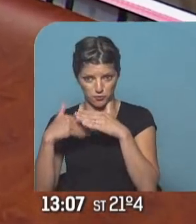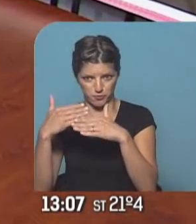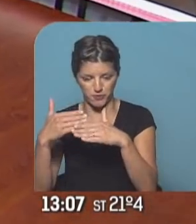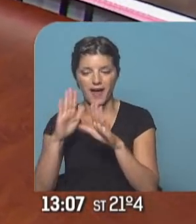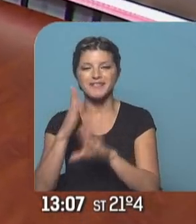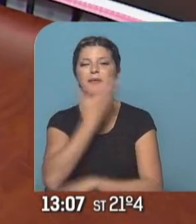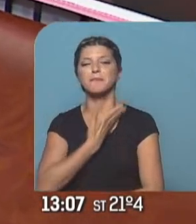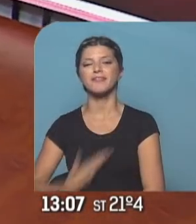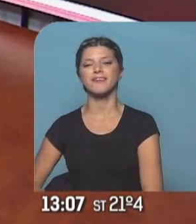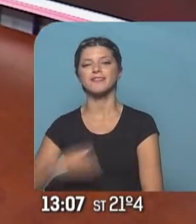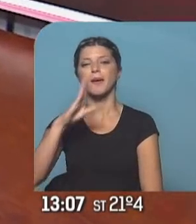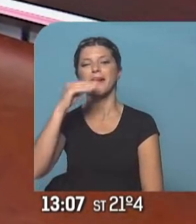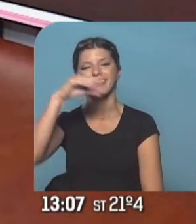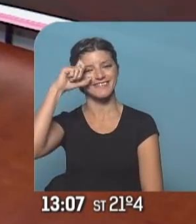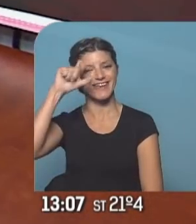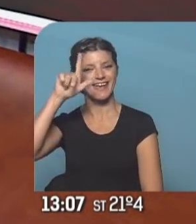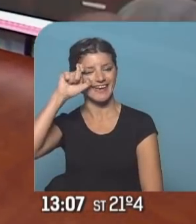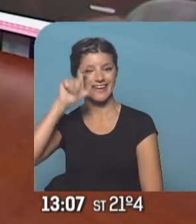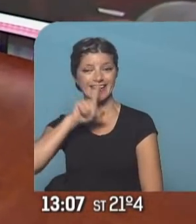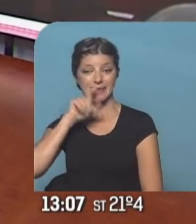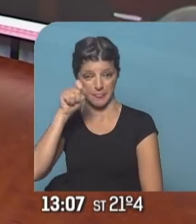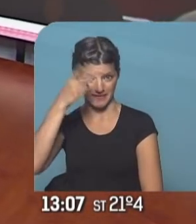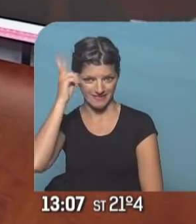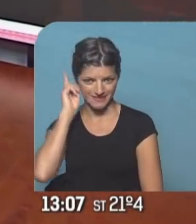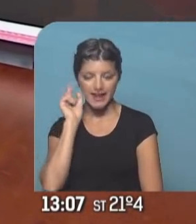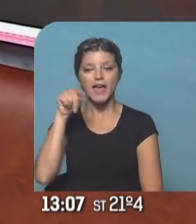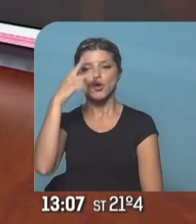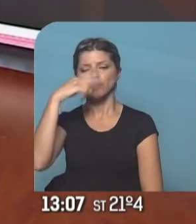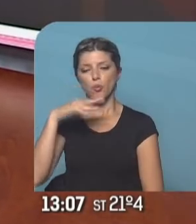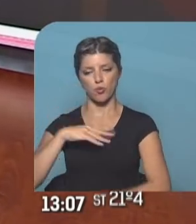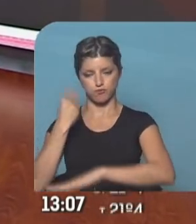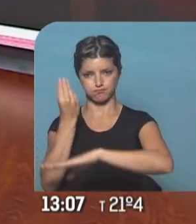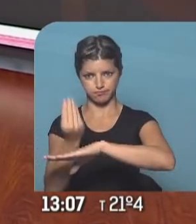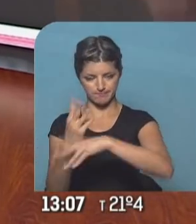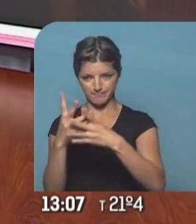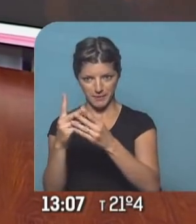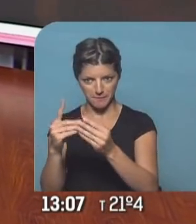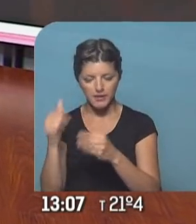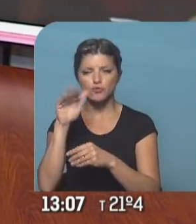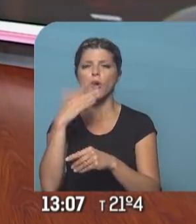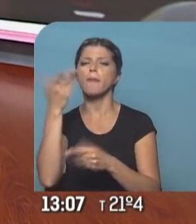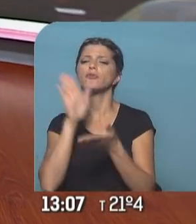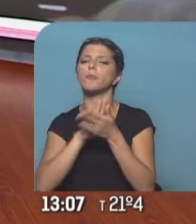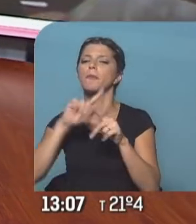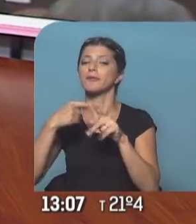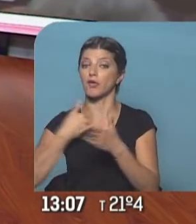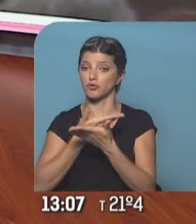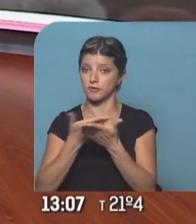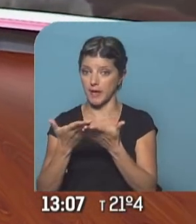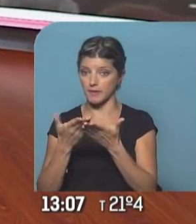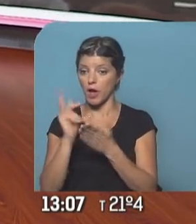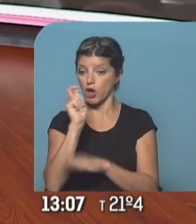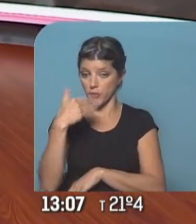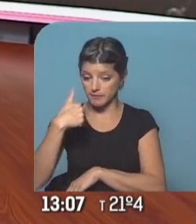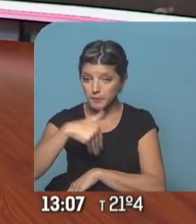expresidenta chilena Michelle Bachelet encara el último tramo de su segundo mandato con el acento puesto en las políticas sociales. A menos de 2 meses de lo que van a